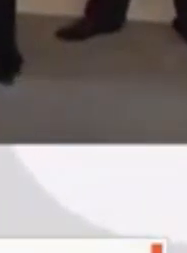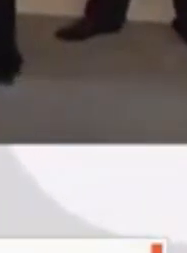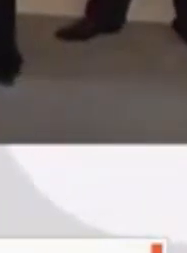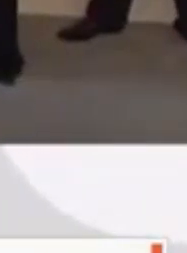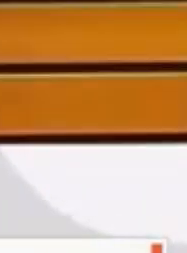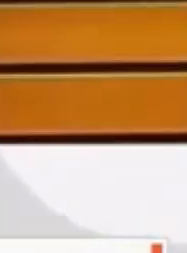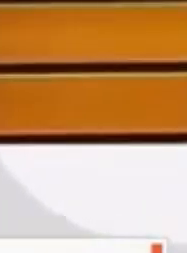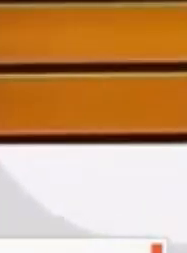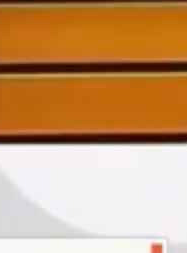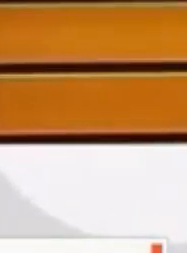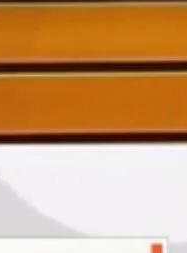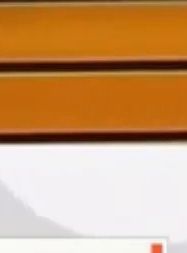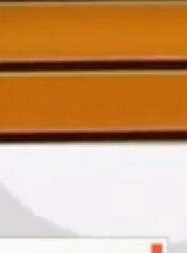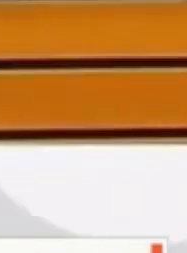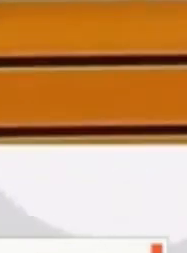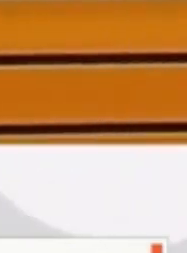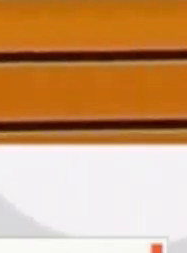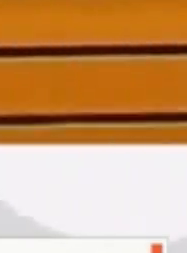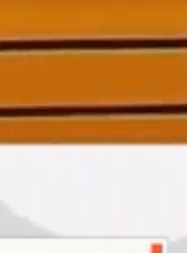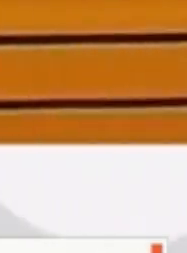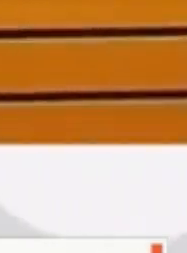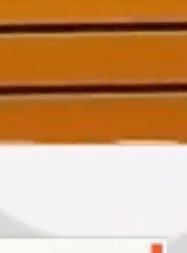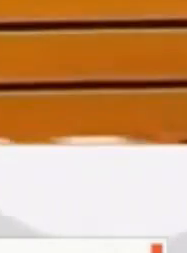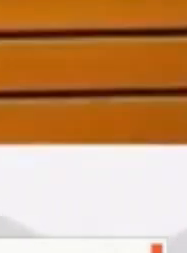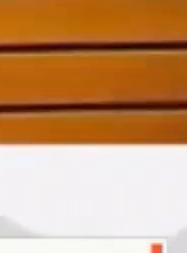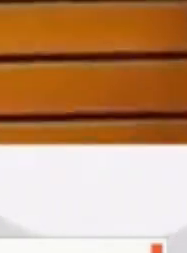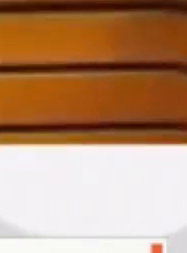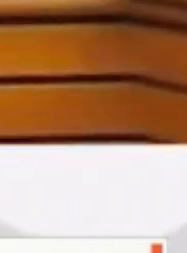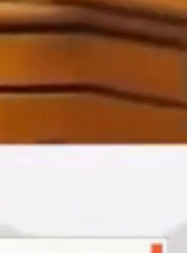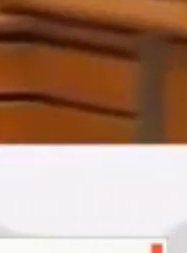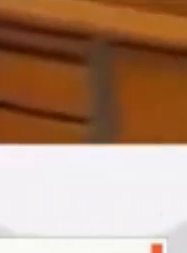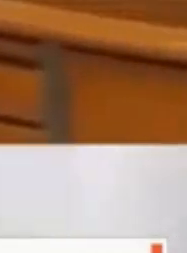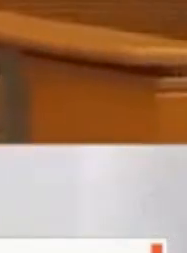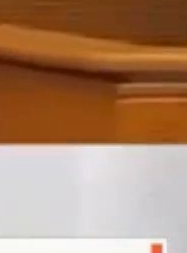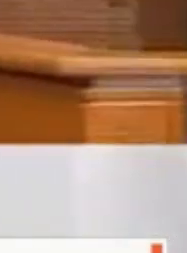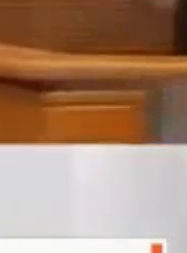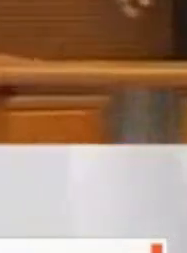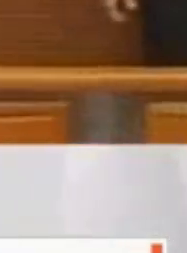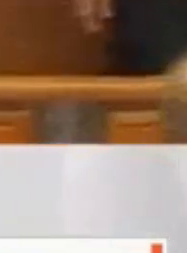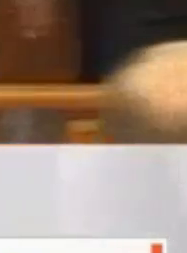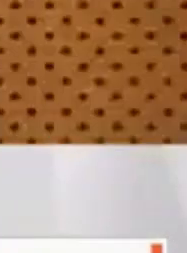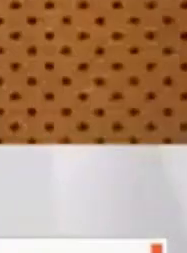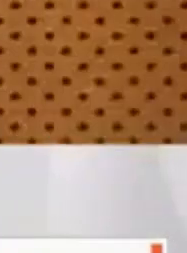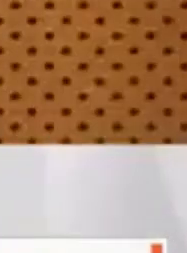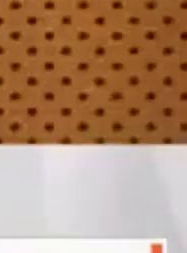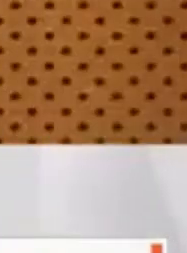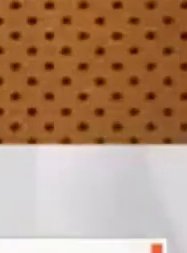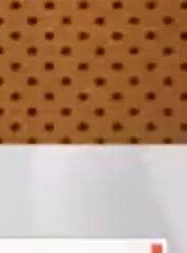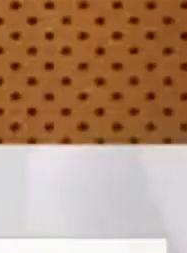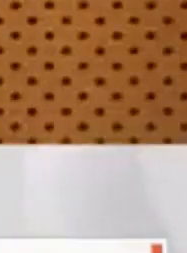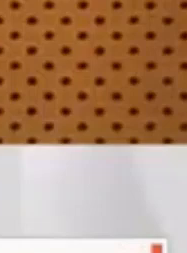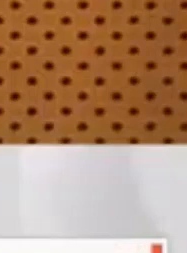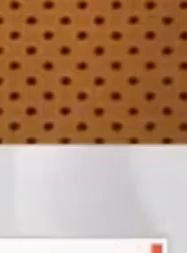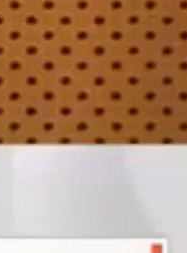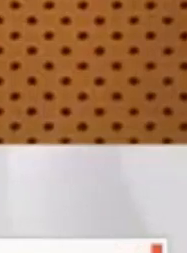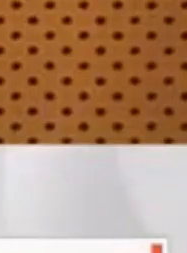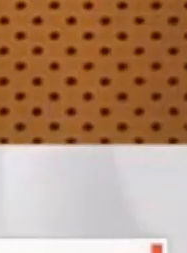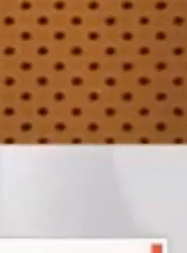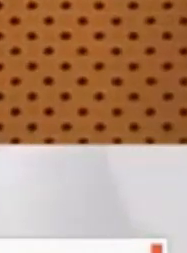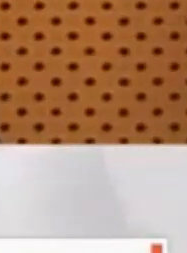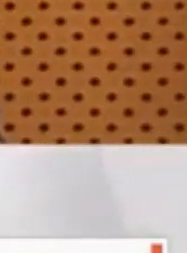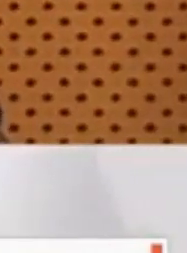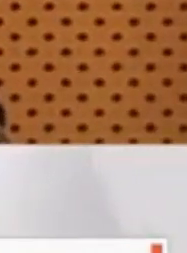aristocracia. Cuando uno ve esas millones de personas en el jubileo, ahí no solamente está la aristocracia de Inglaterra, está el pueblo. Entonces, da lo mismo la